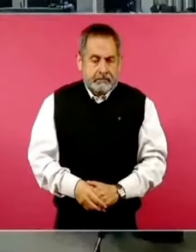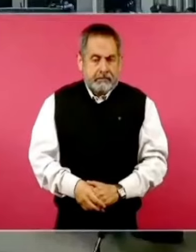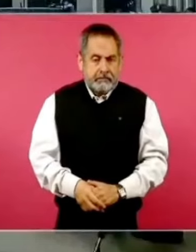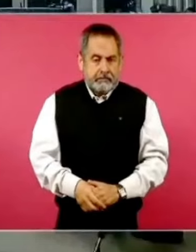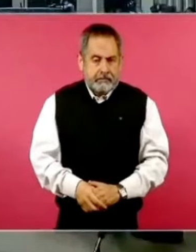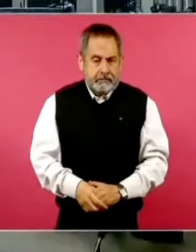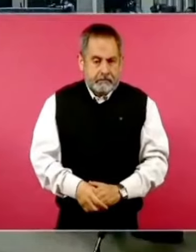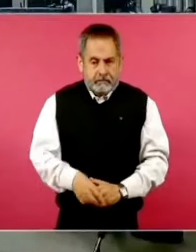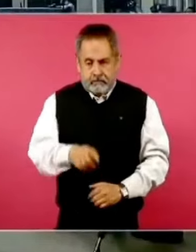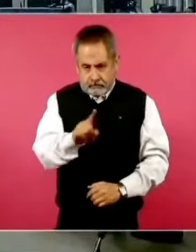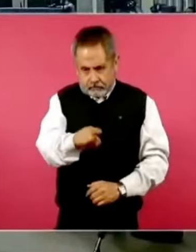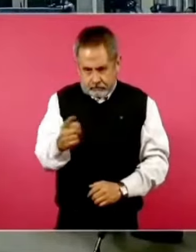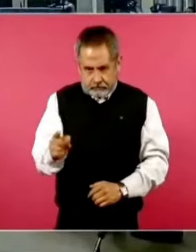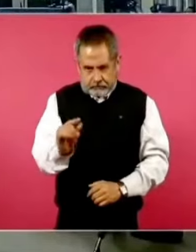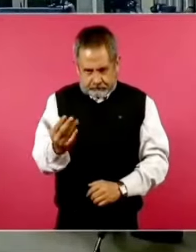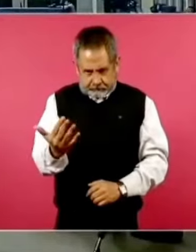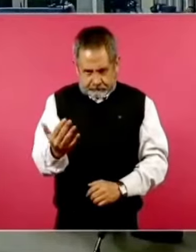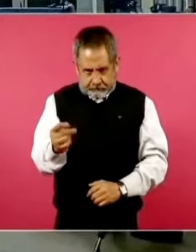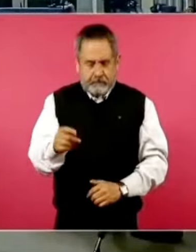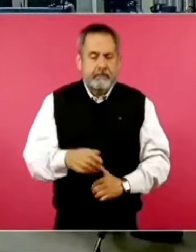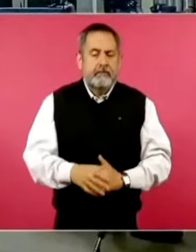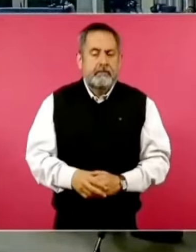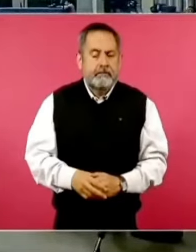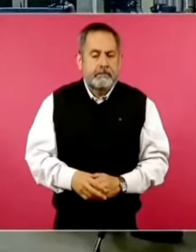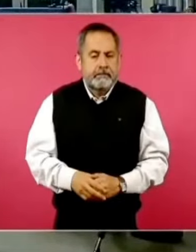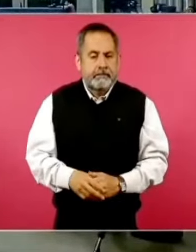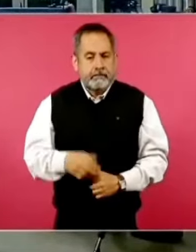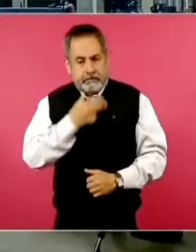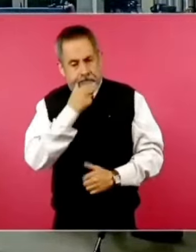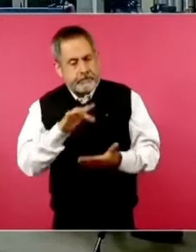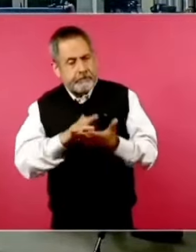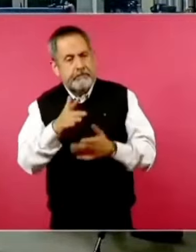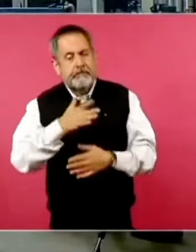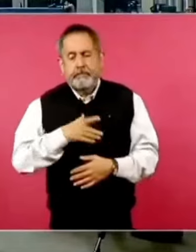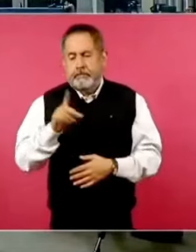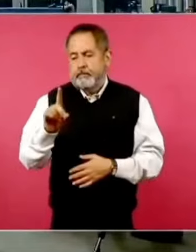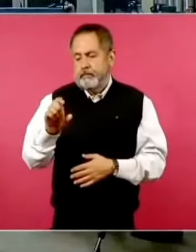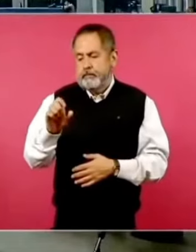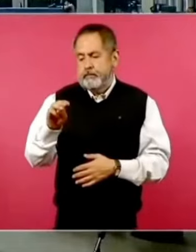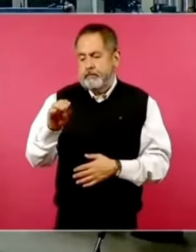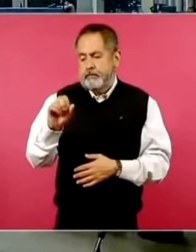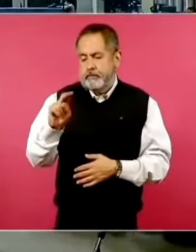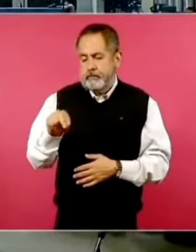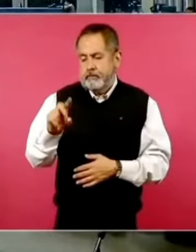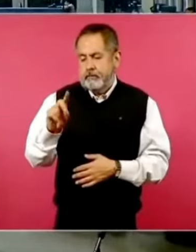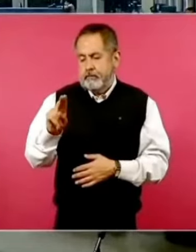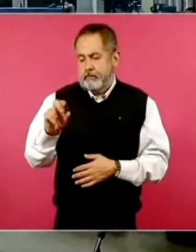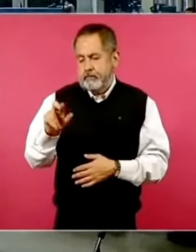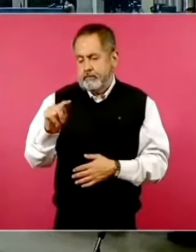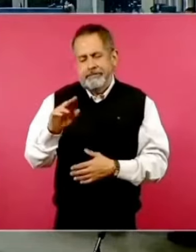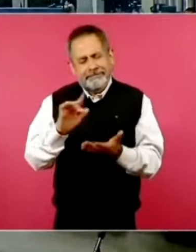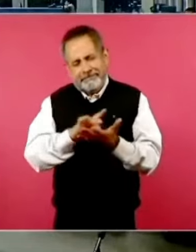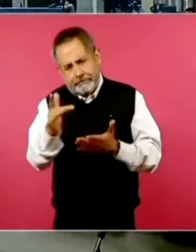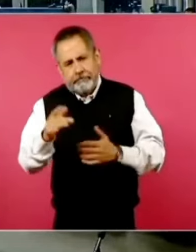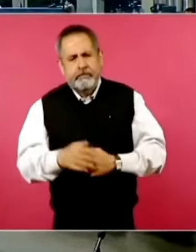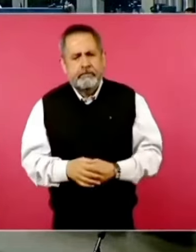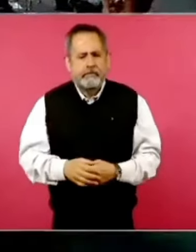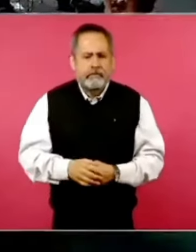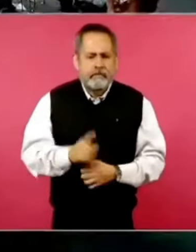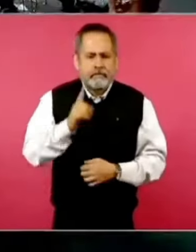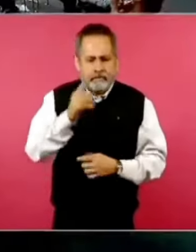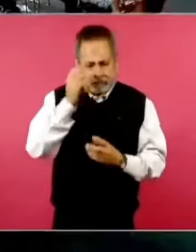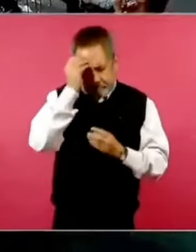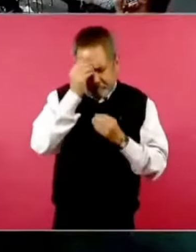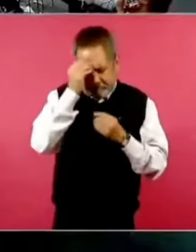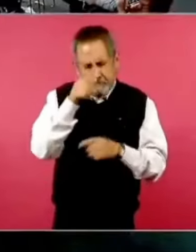Uno y uno. Ahorita vas. Sí. Gracias, señor presidente. Demián Duarte, de Sonora Power. Señor presidente, una reflexión, simplemente